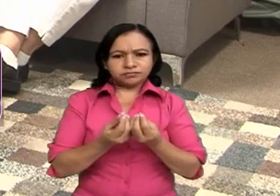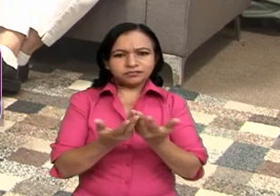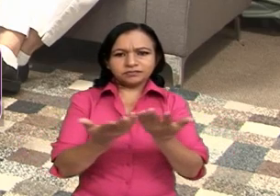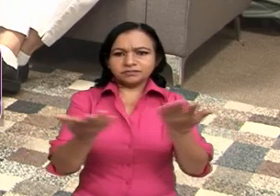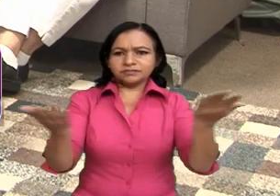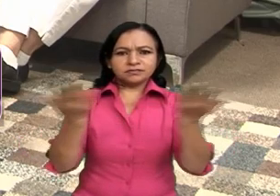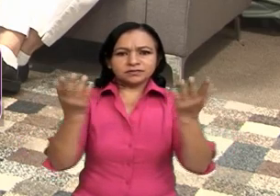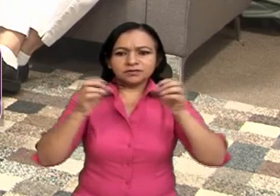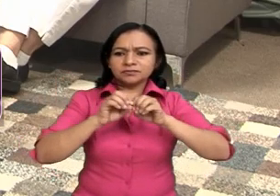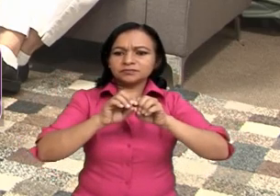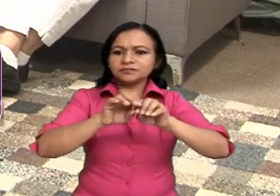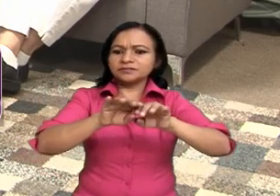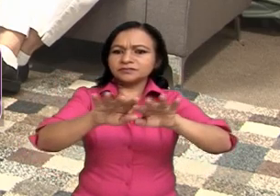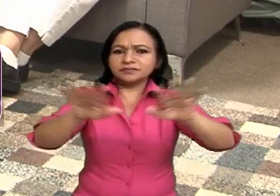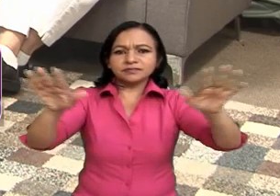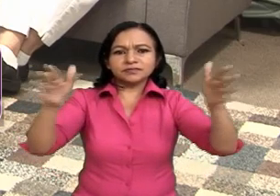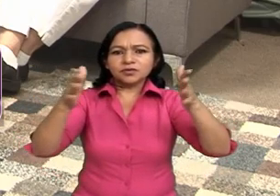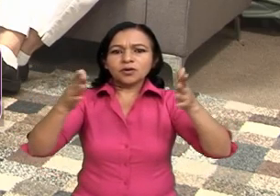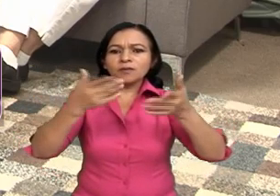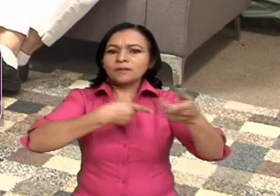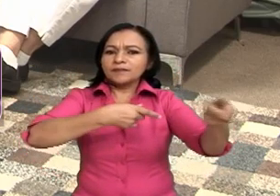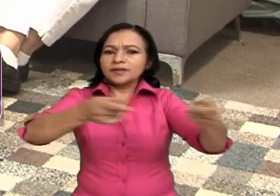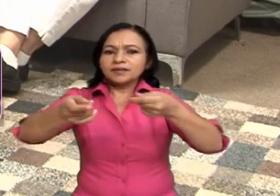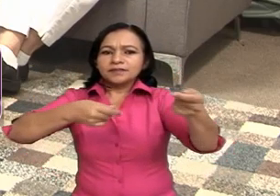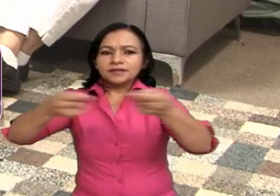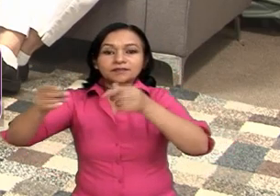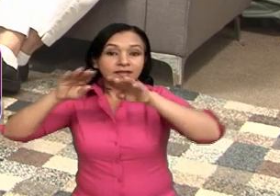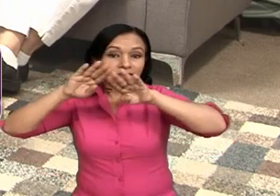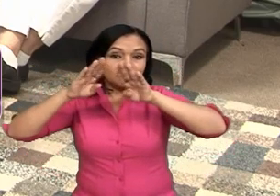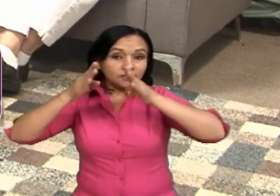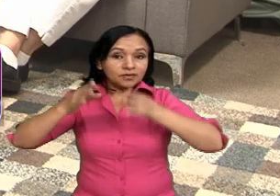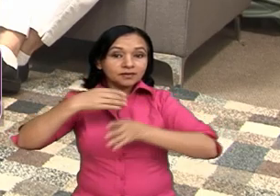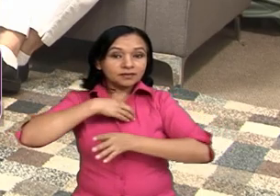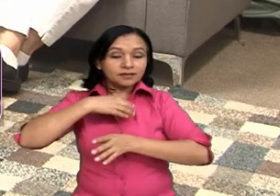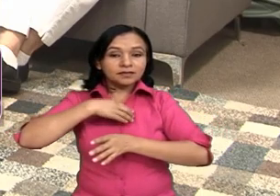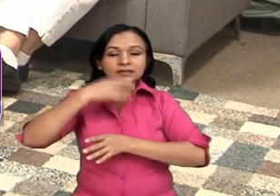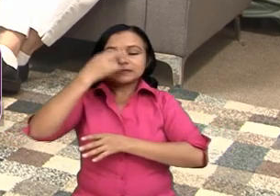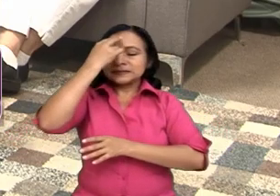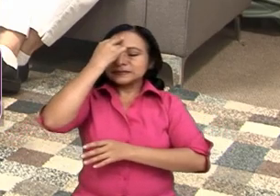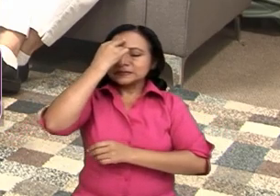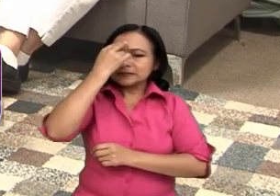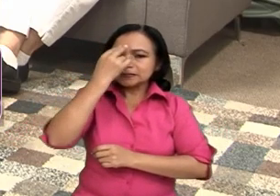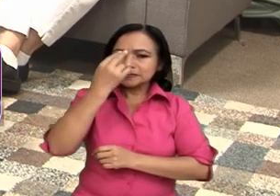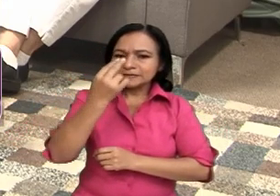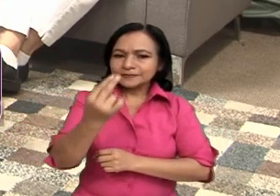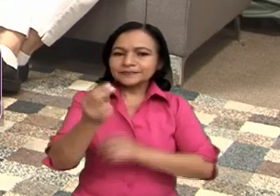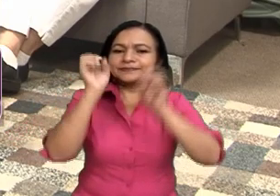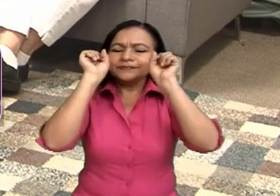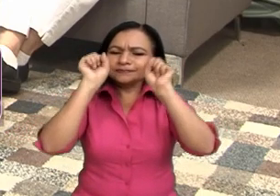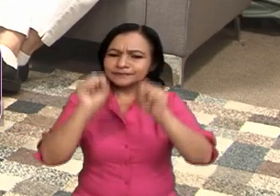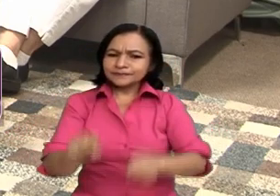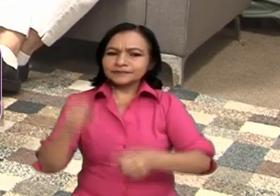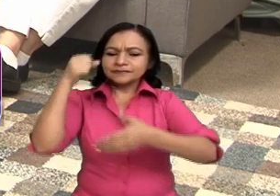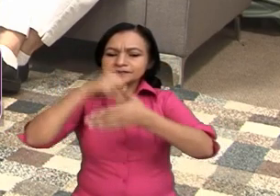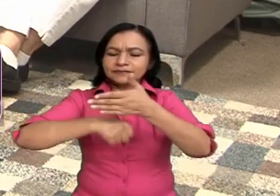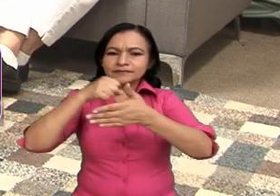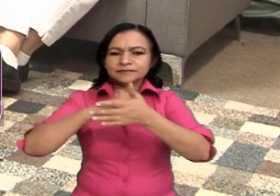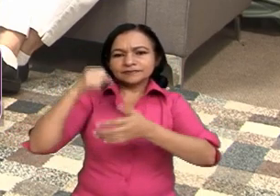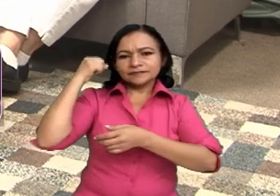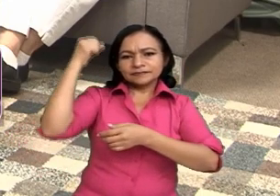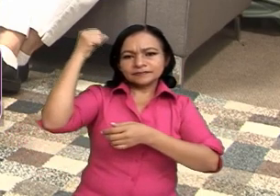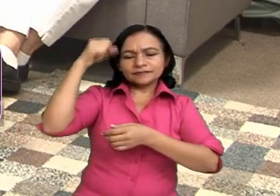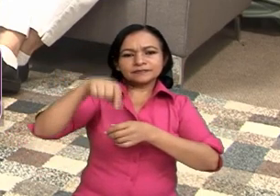Entonces, hablar del Día de las Mujeres en Nicaragua es rendir homenaje a la capacidad de lucha y victoria de